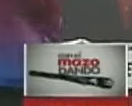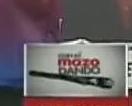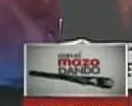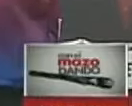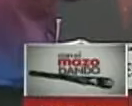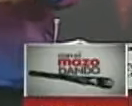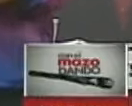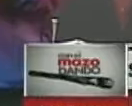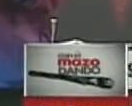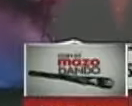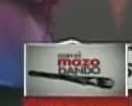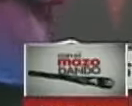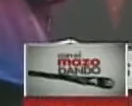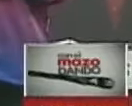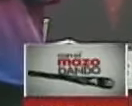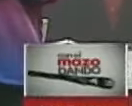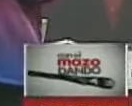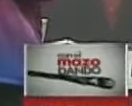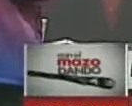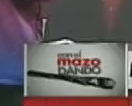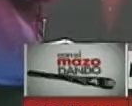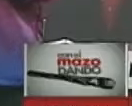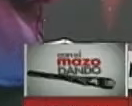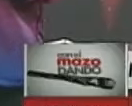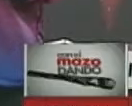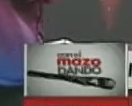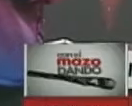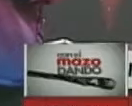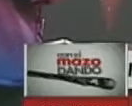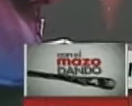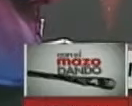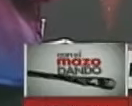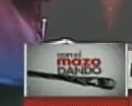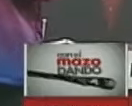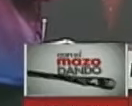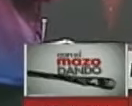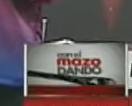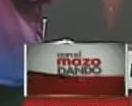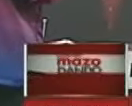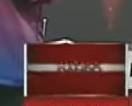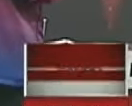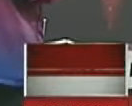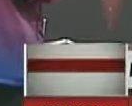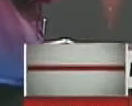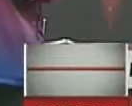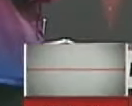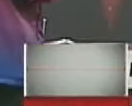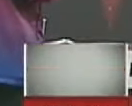Paseo Libertador se llama. Paseo Libertador, que se conecta con la avenida Primero de Mayo. Eso,